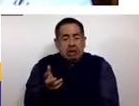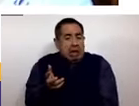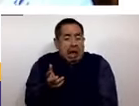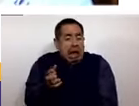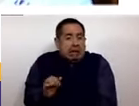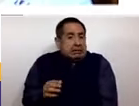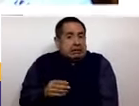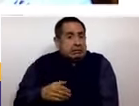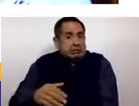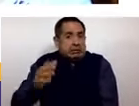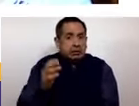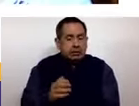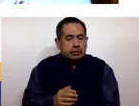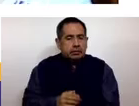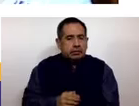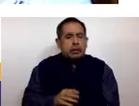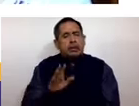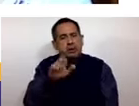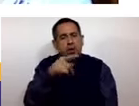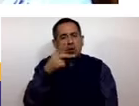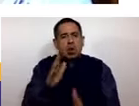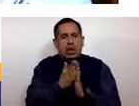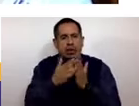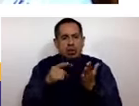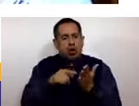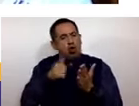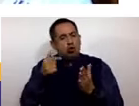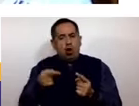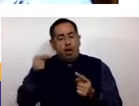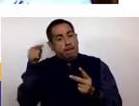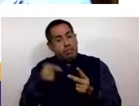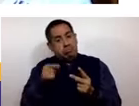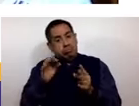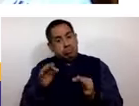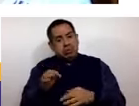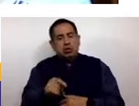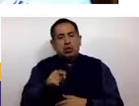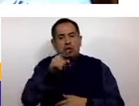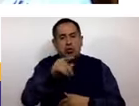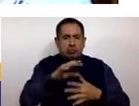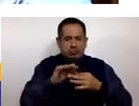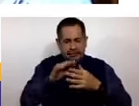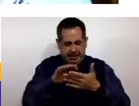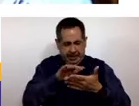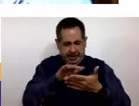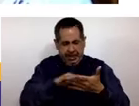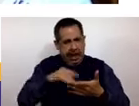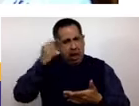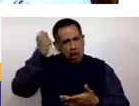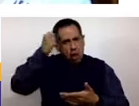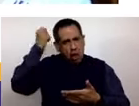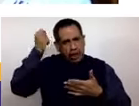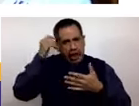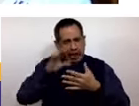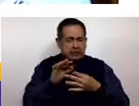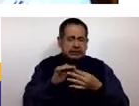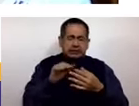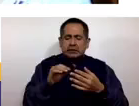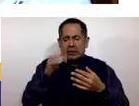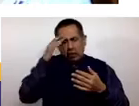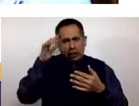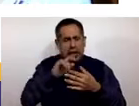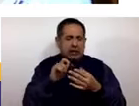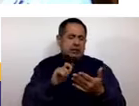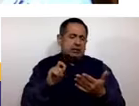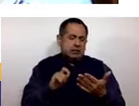Otro acierto de tu libro es que manejas la teoría, pero vas manejando la teoría y al mismo